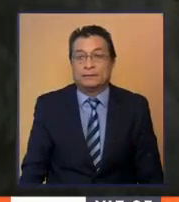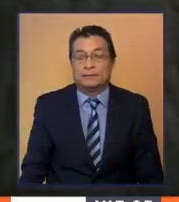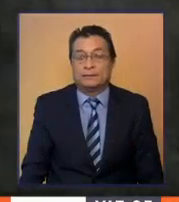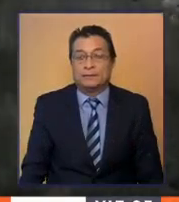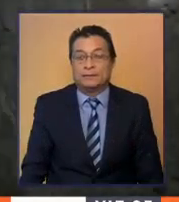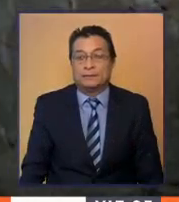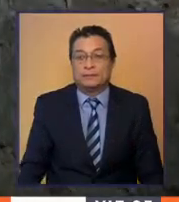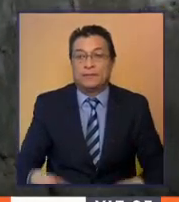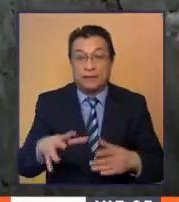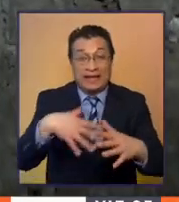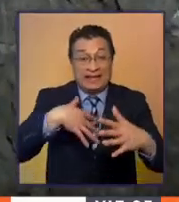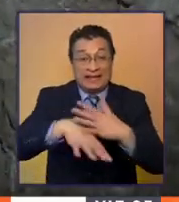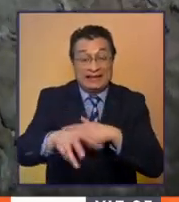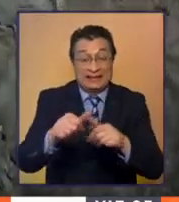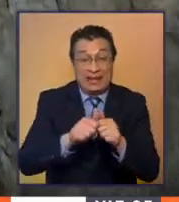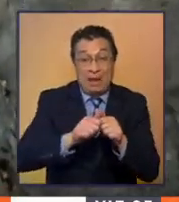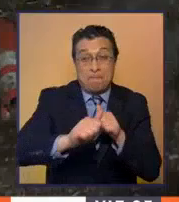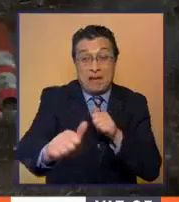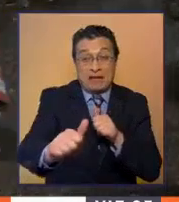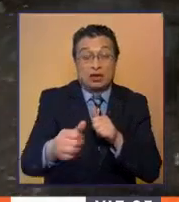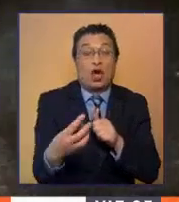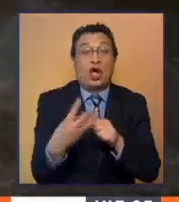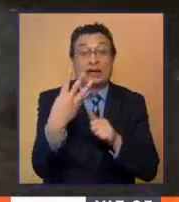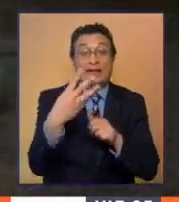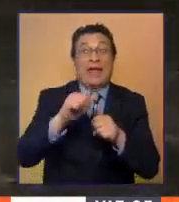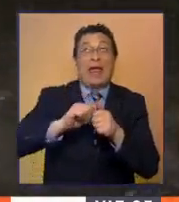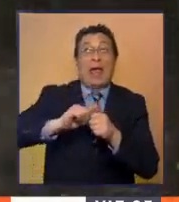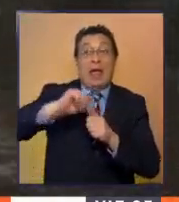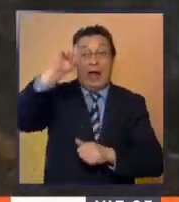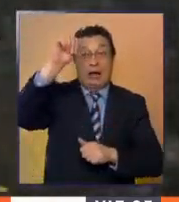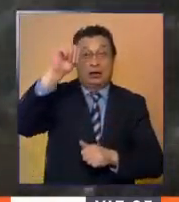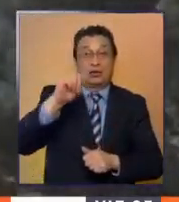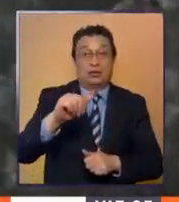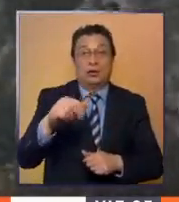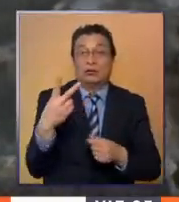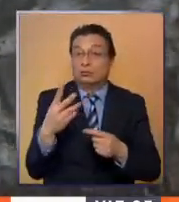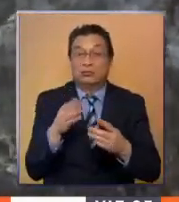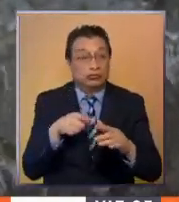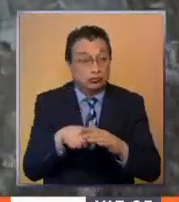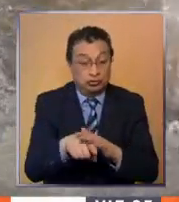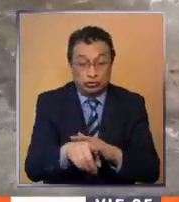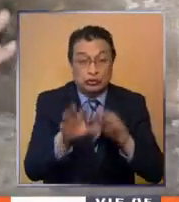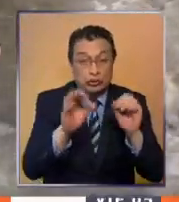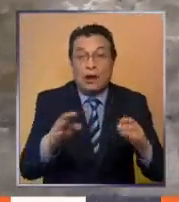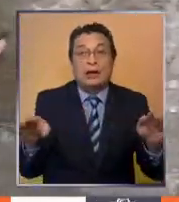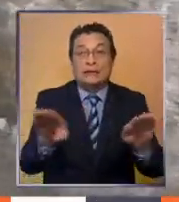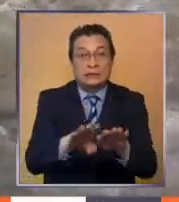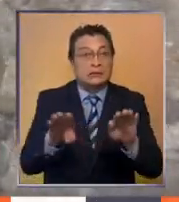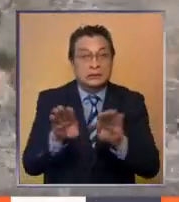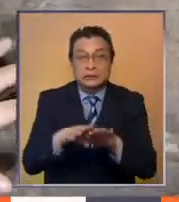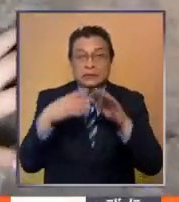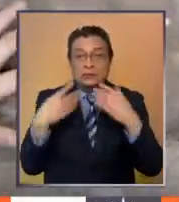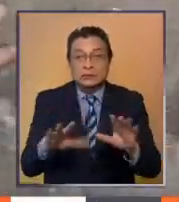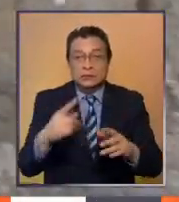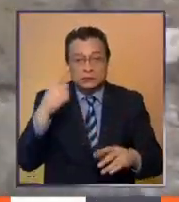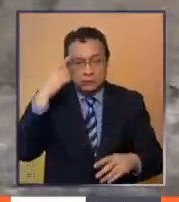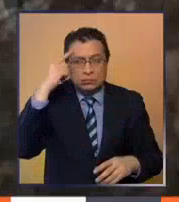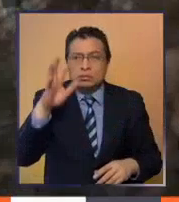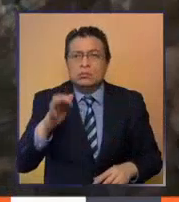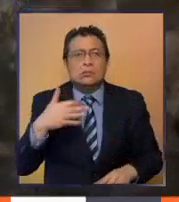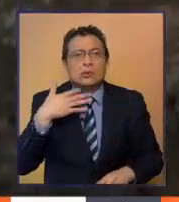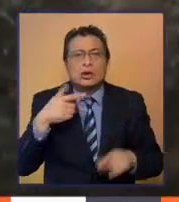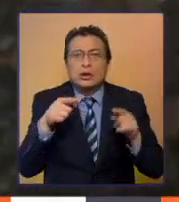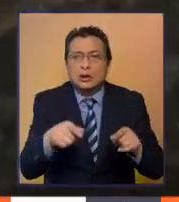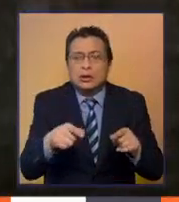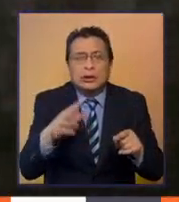Mide 15 metros de largo y casi 3 de alto. Ambos extremos hoy están clausurados. Las hipótesis sobre su origen